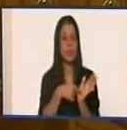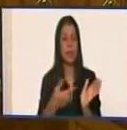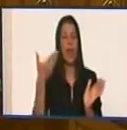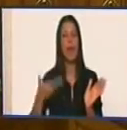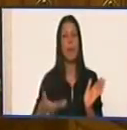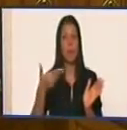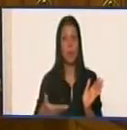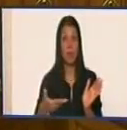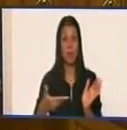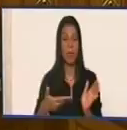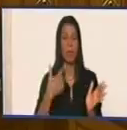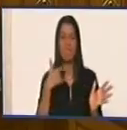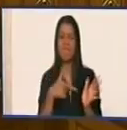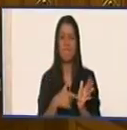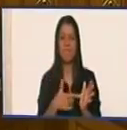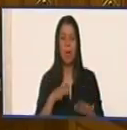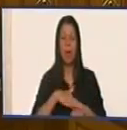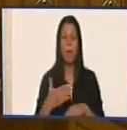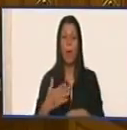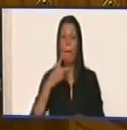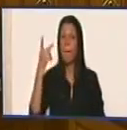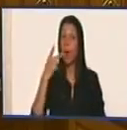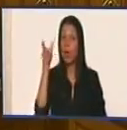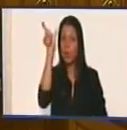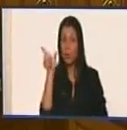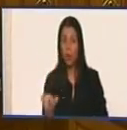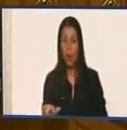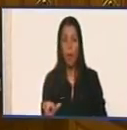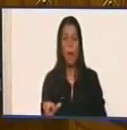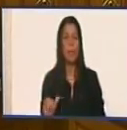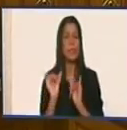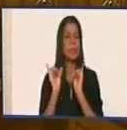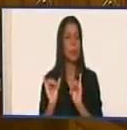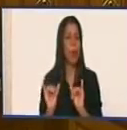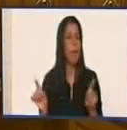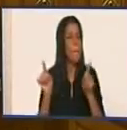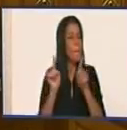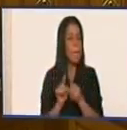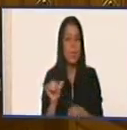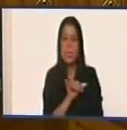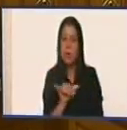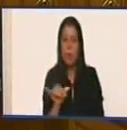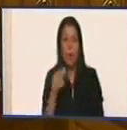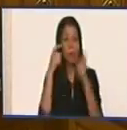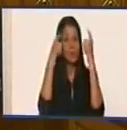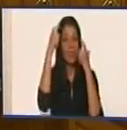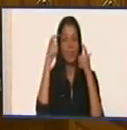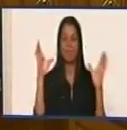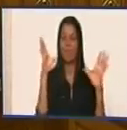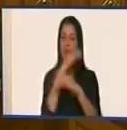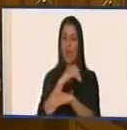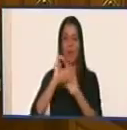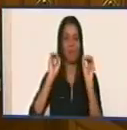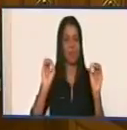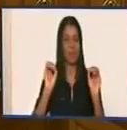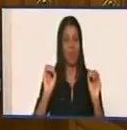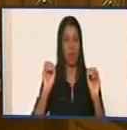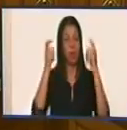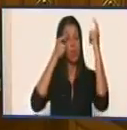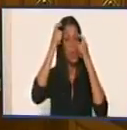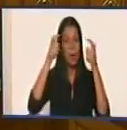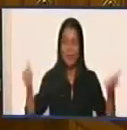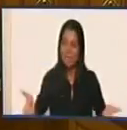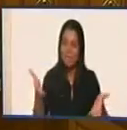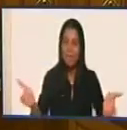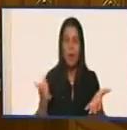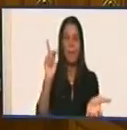trascintando, no ha habido un político ni un mandatario que haya impulsado más la participación política como Hugo Chávez.